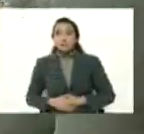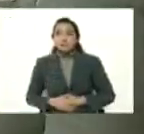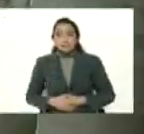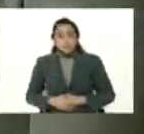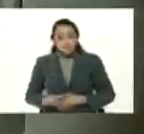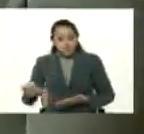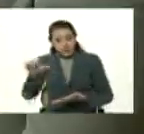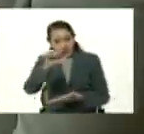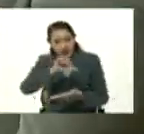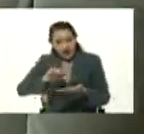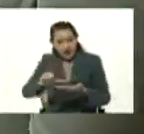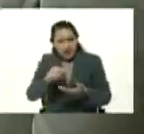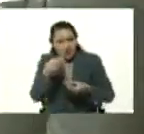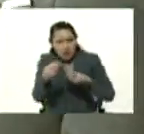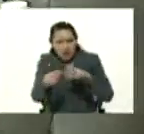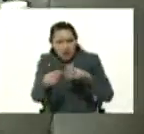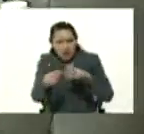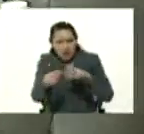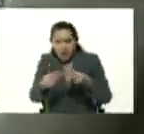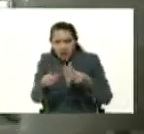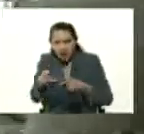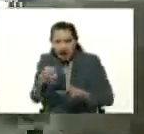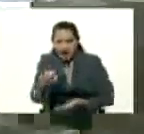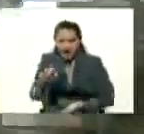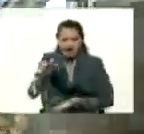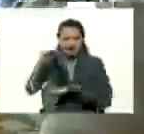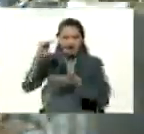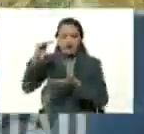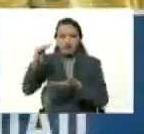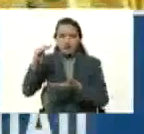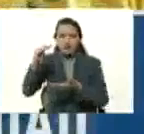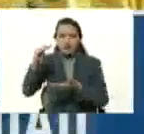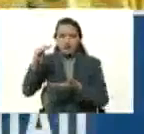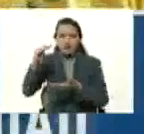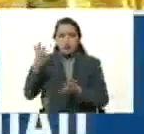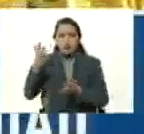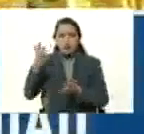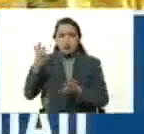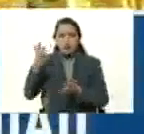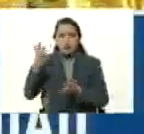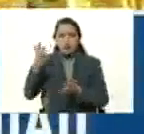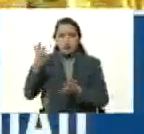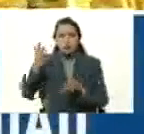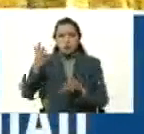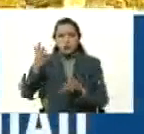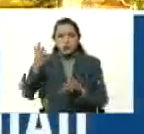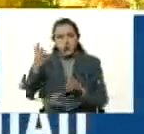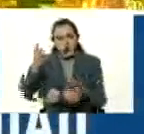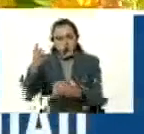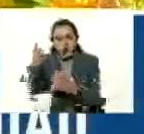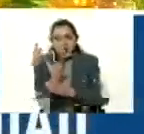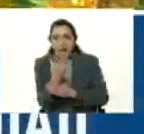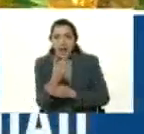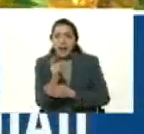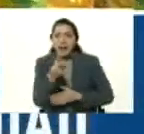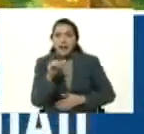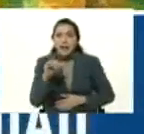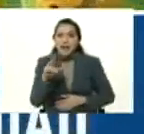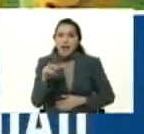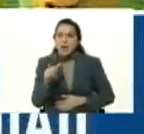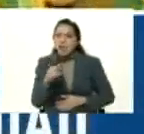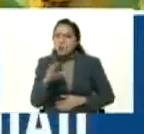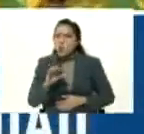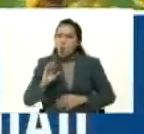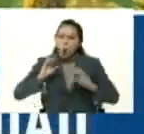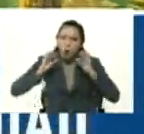hecho en base a girasoles. ¿A qué es hecho este aceite que